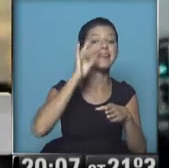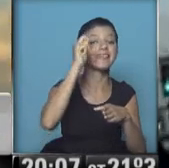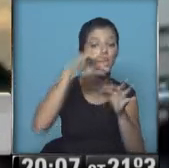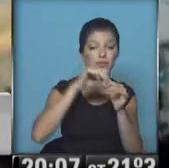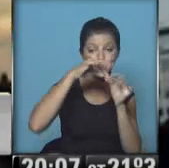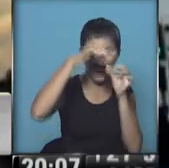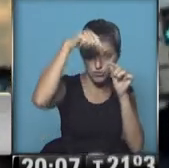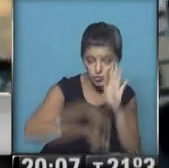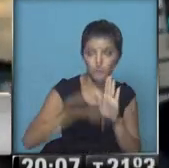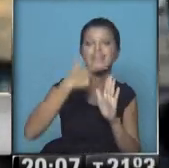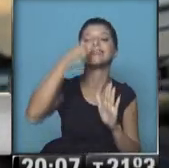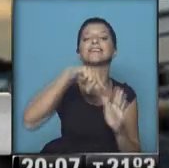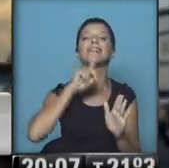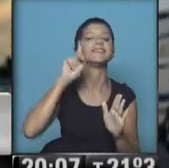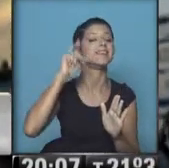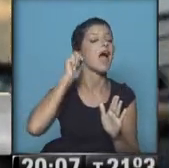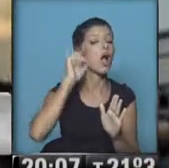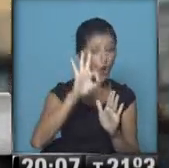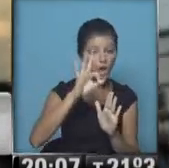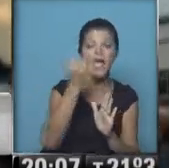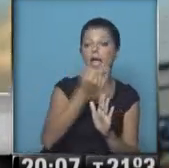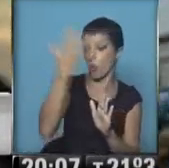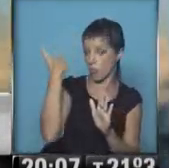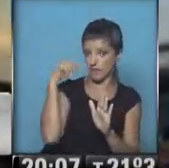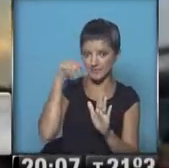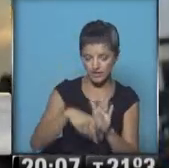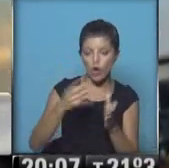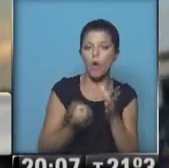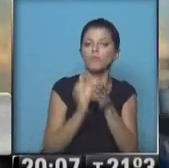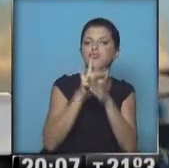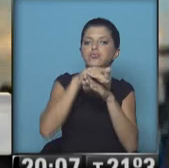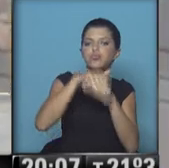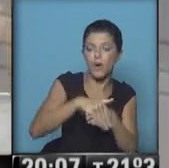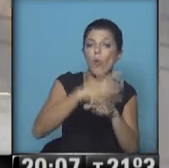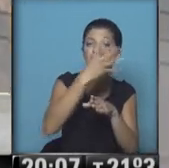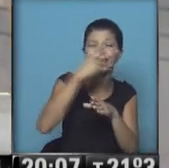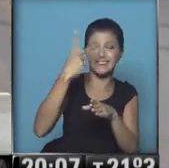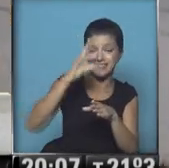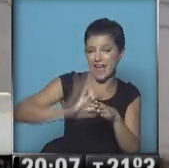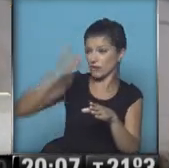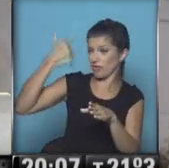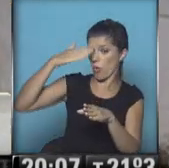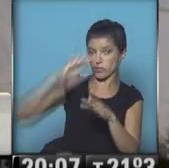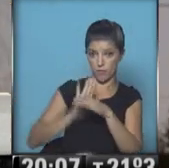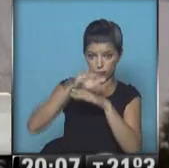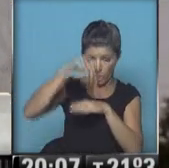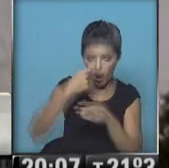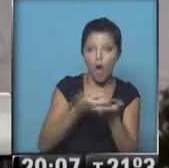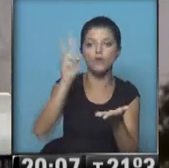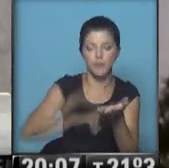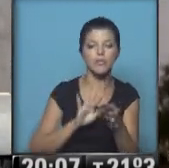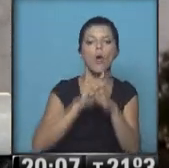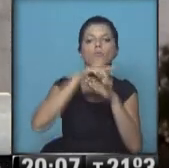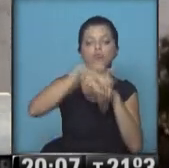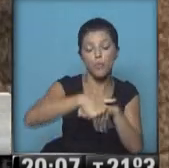de Santiago, volvió a entrar este jueves en erupción, luego de 43 años, por lo que se mantiene la alerta roja en